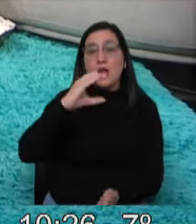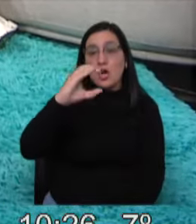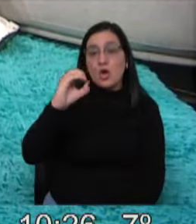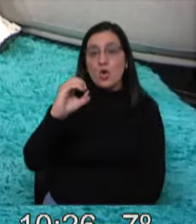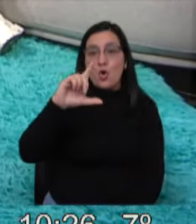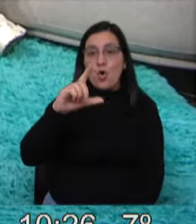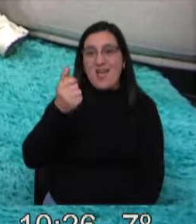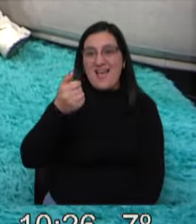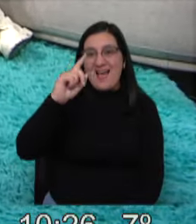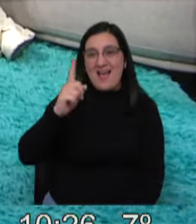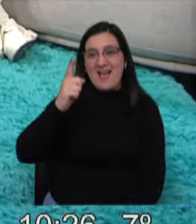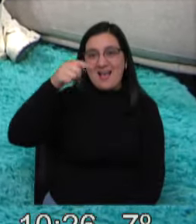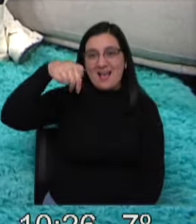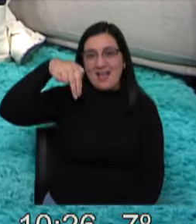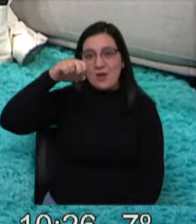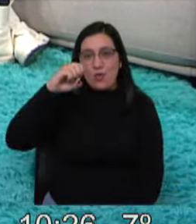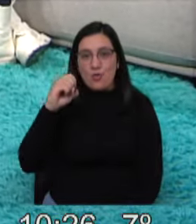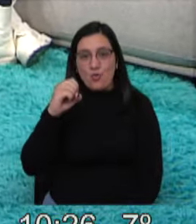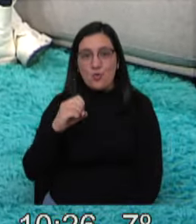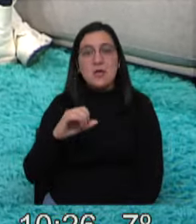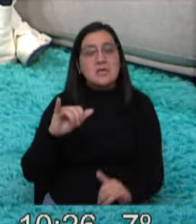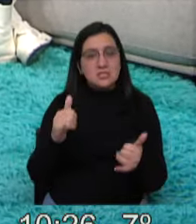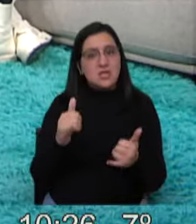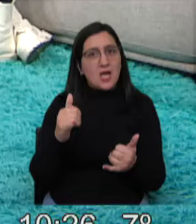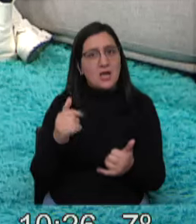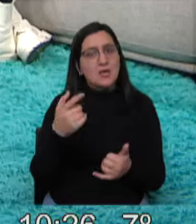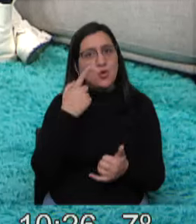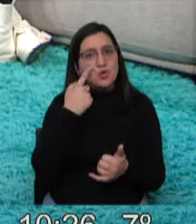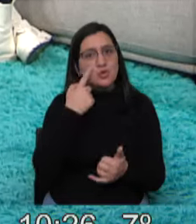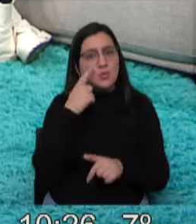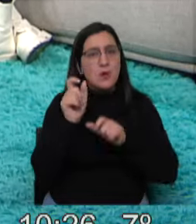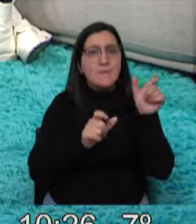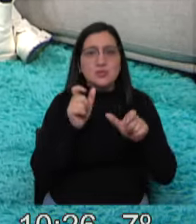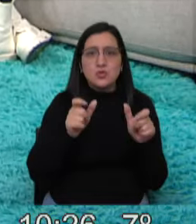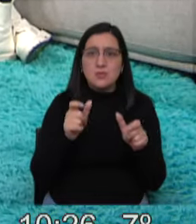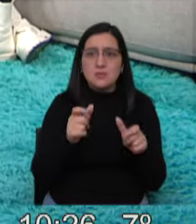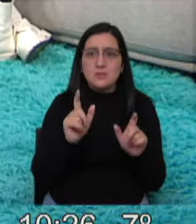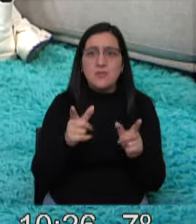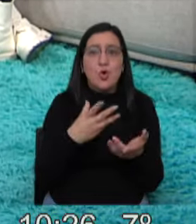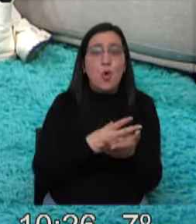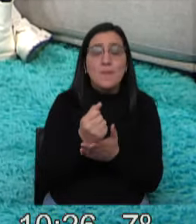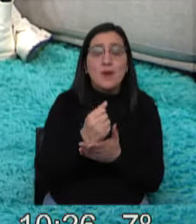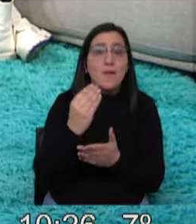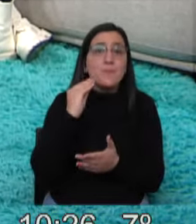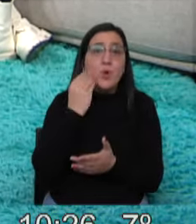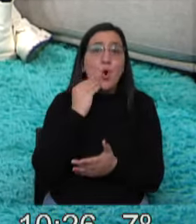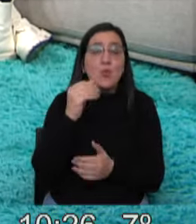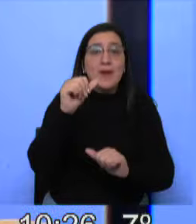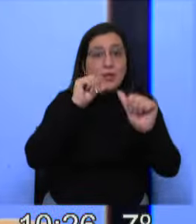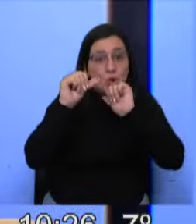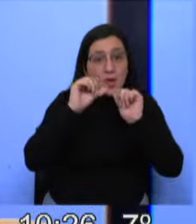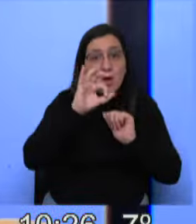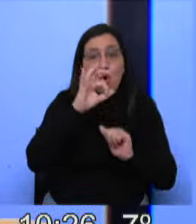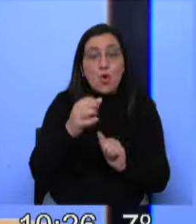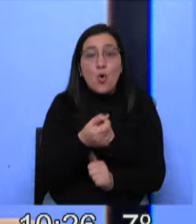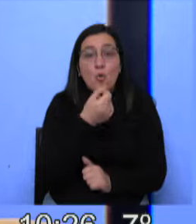tema amplio. Y está como hace un tiempo ya más en ahí que si tenemos que comprar colágeno en polvo para tomar, si alcanza con